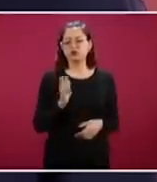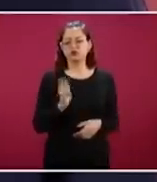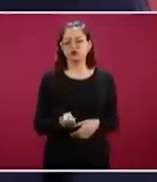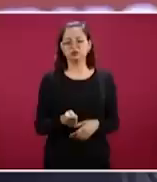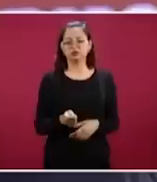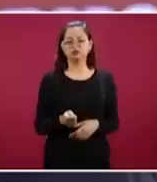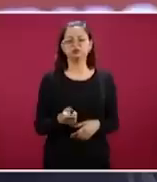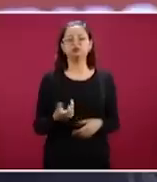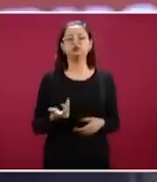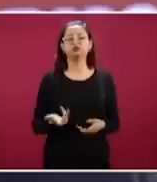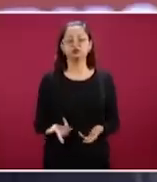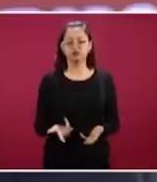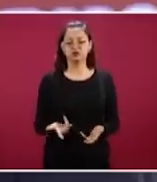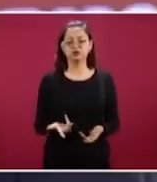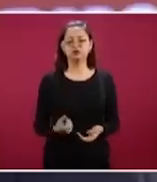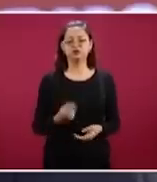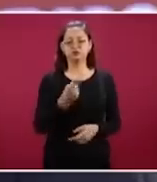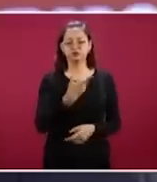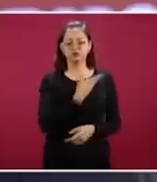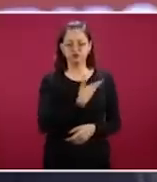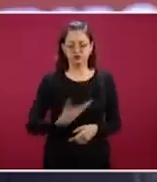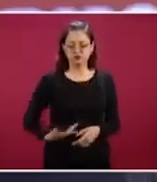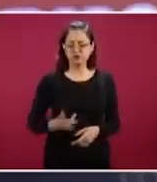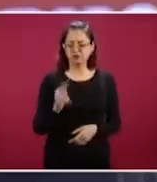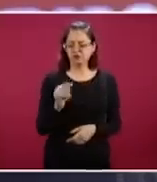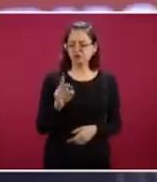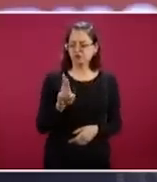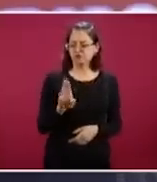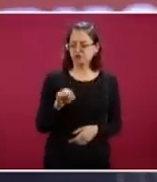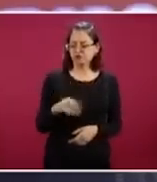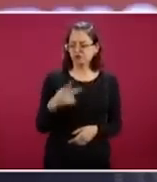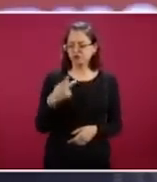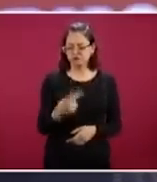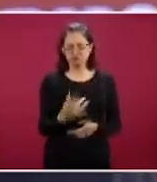un agradecimiento al presidente Trump,